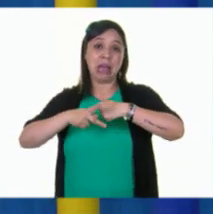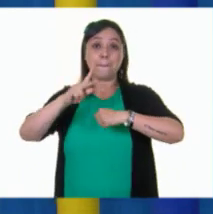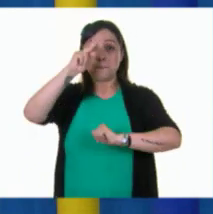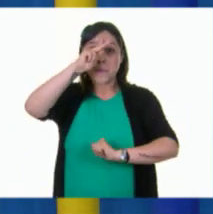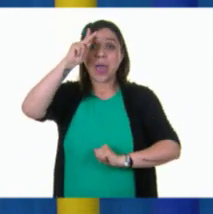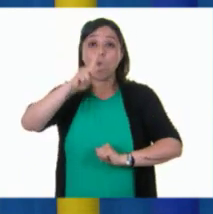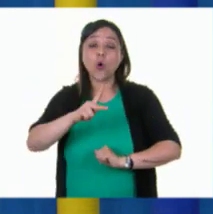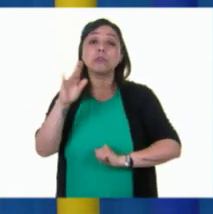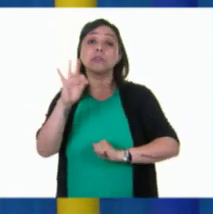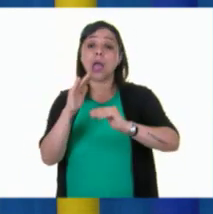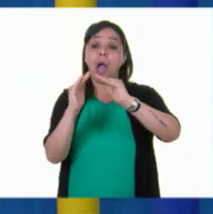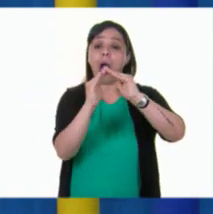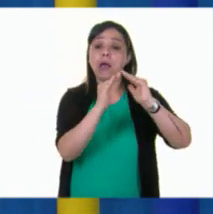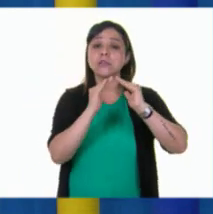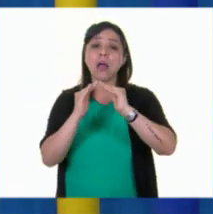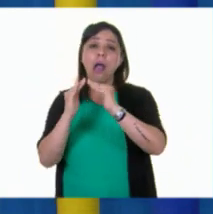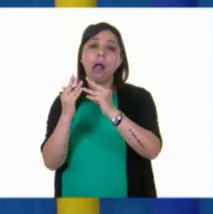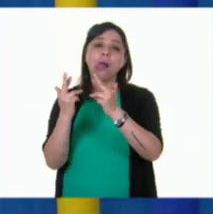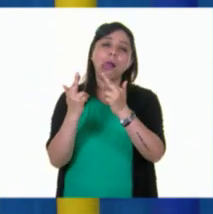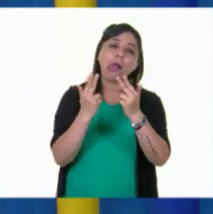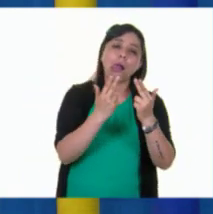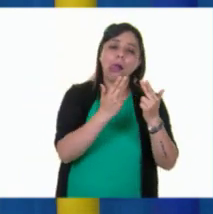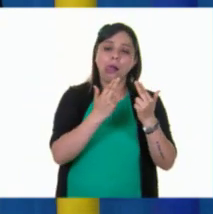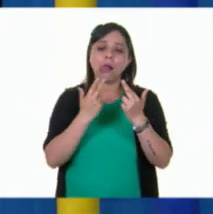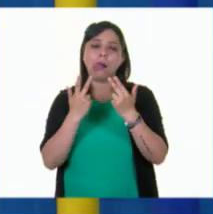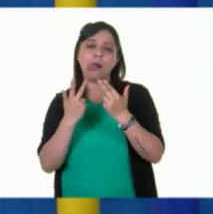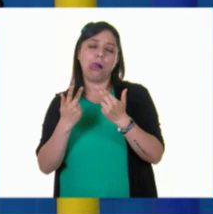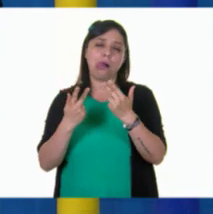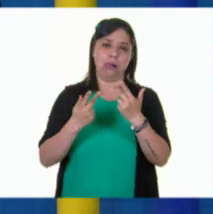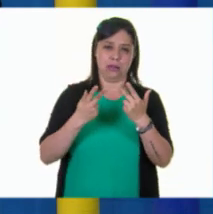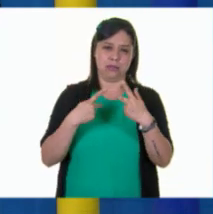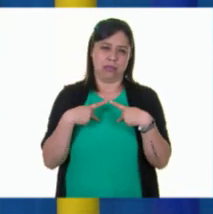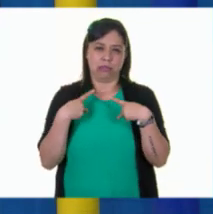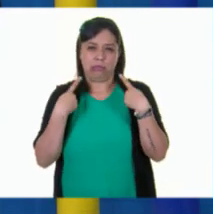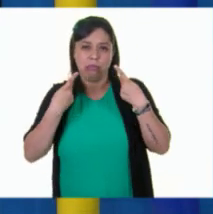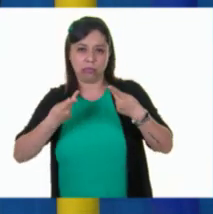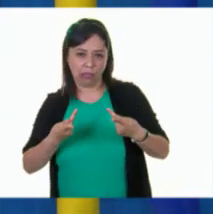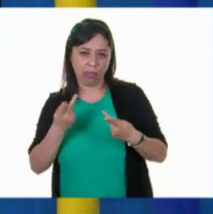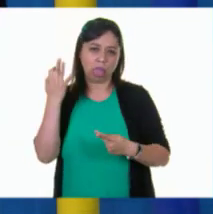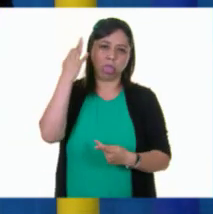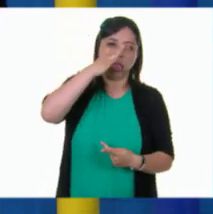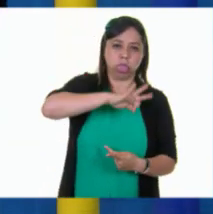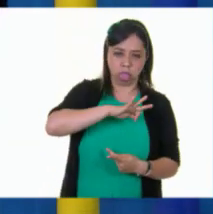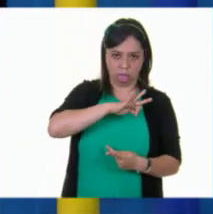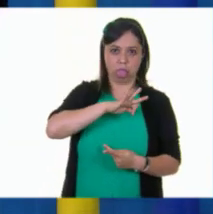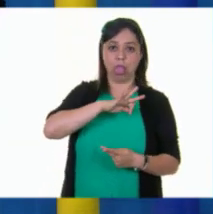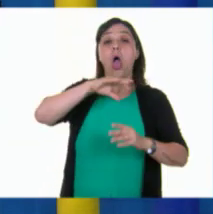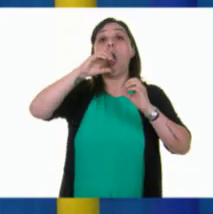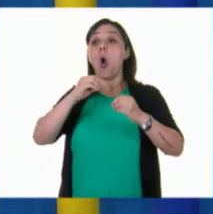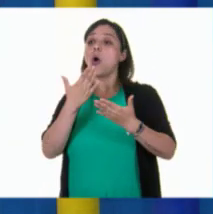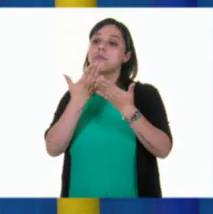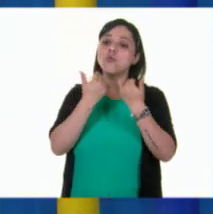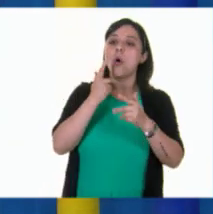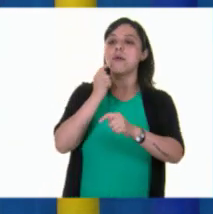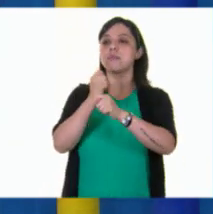o no cuentan con medios de transporte que les permitan alejarse con rapidez de la zona de riesgo. Entonces, por el lugar